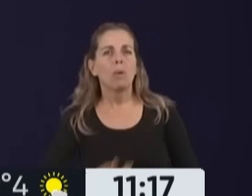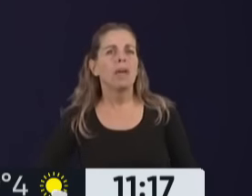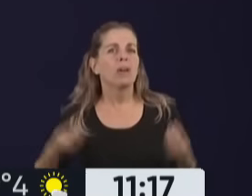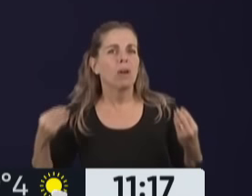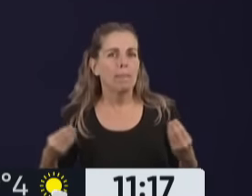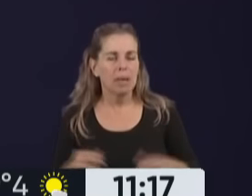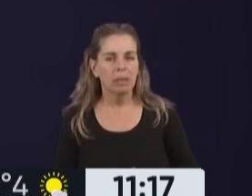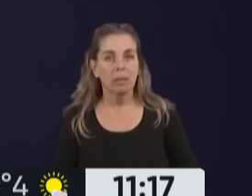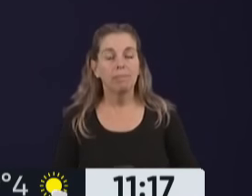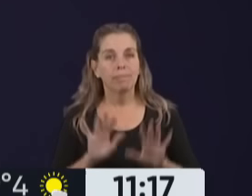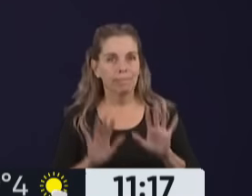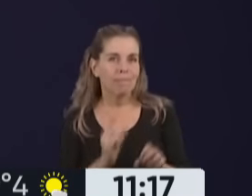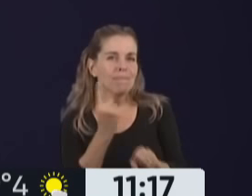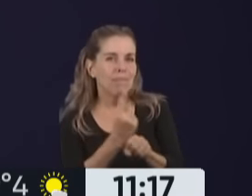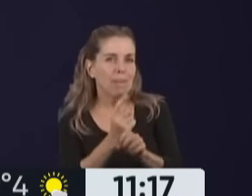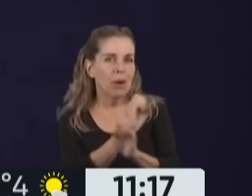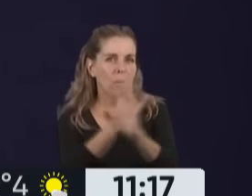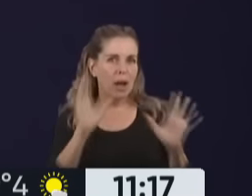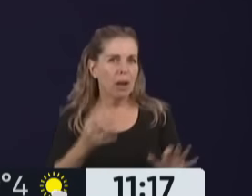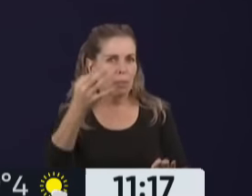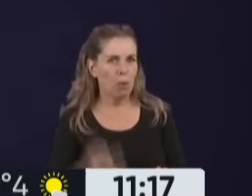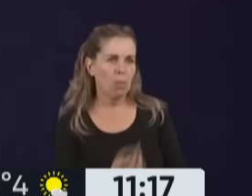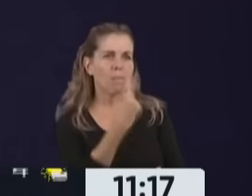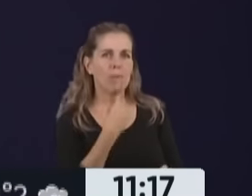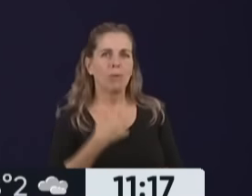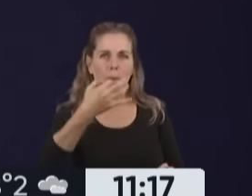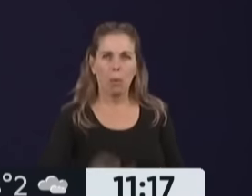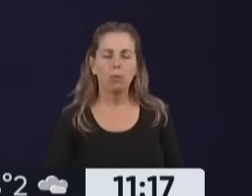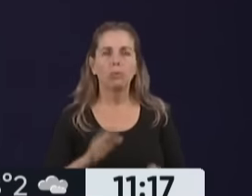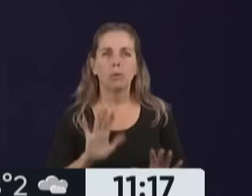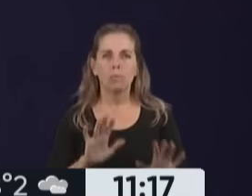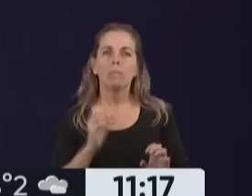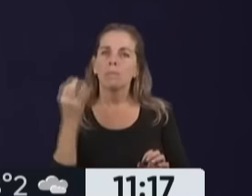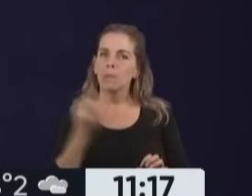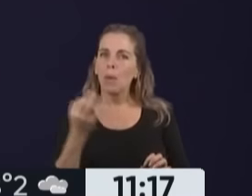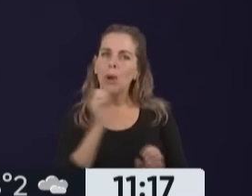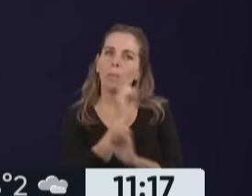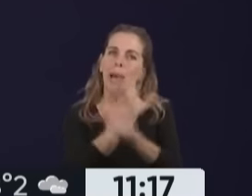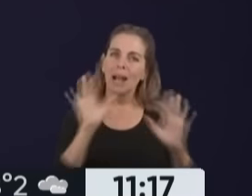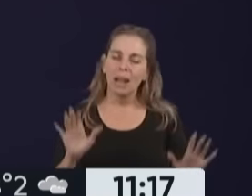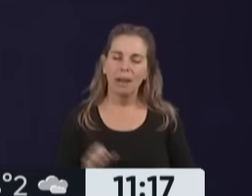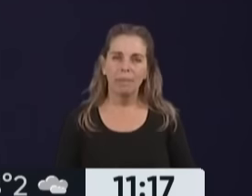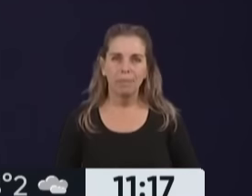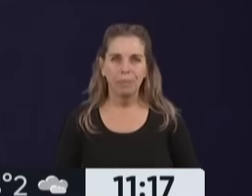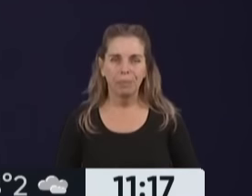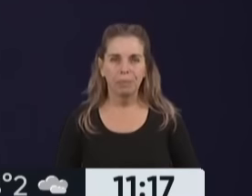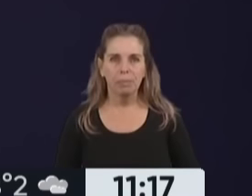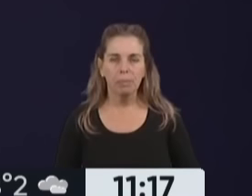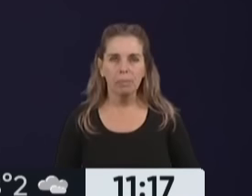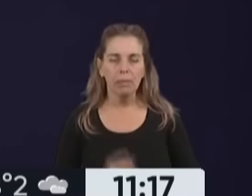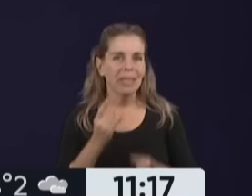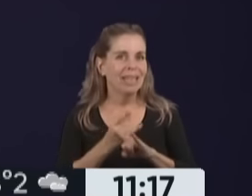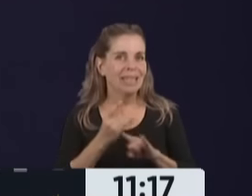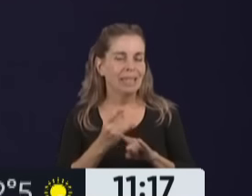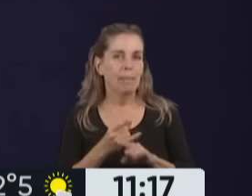primero una aclaración que me viene bárbara la pregunta. Para hacerla ya la hice otras veces, pero me parece que cabe aquí también. Todo lo que